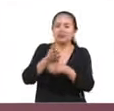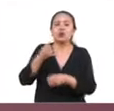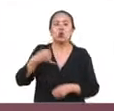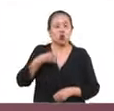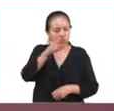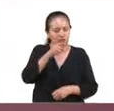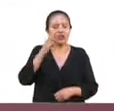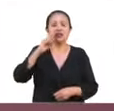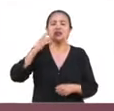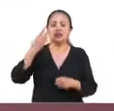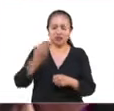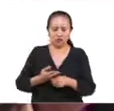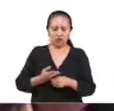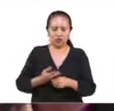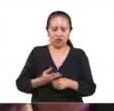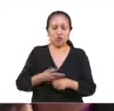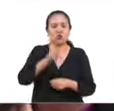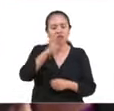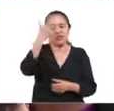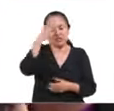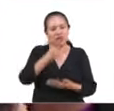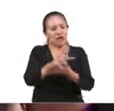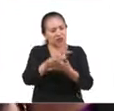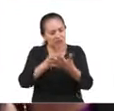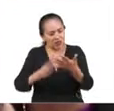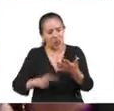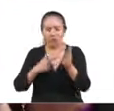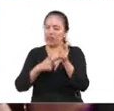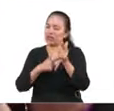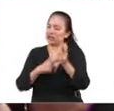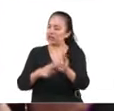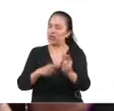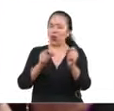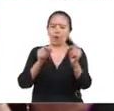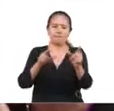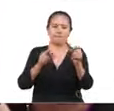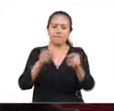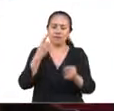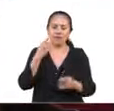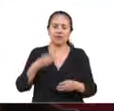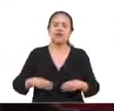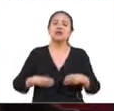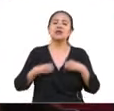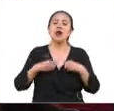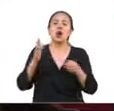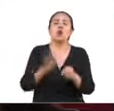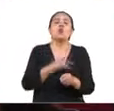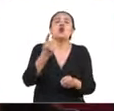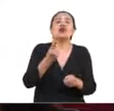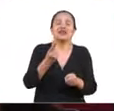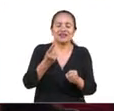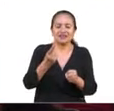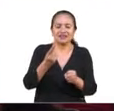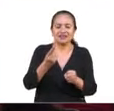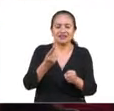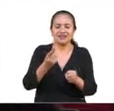que este gran programa tenga larga vida porque están construyendo este